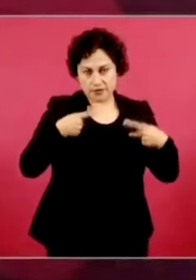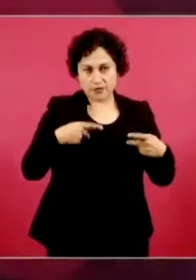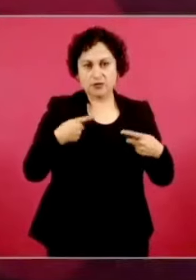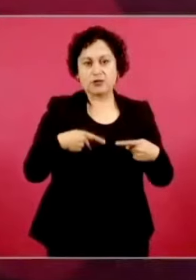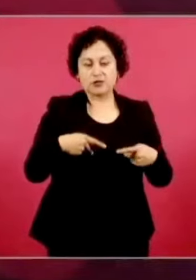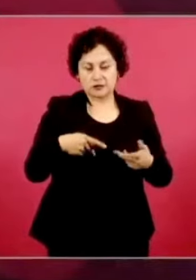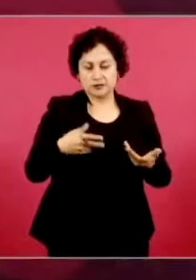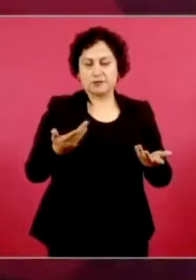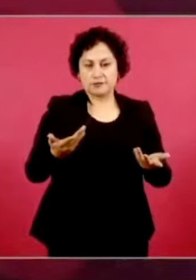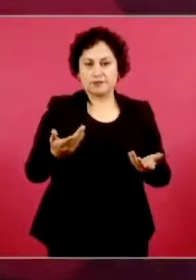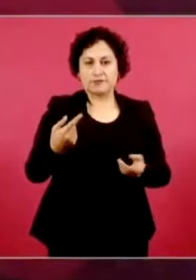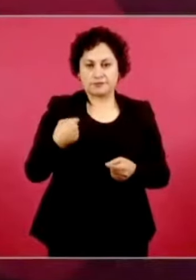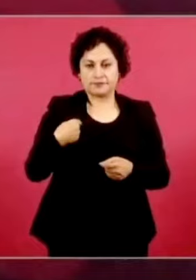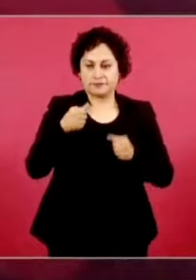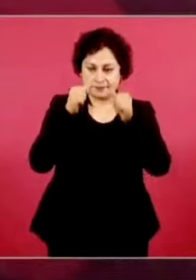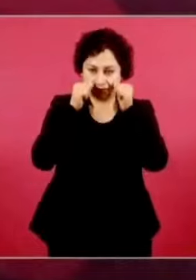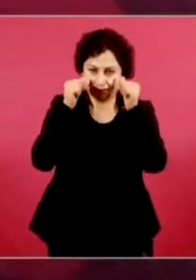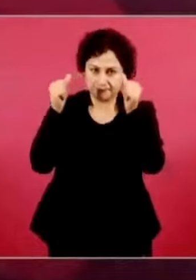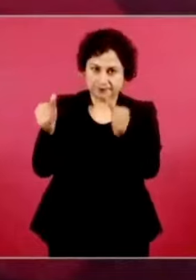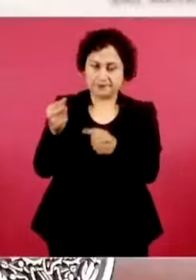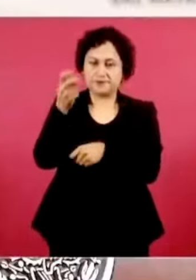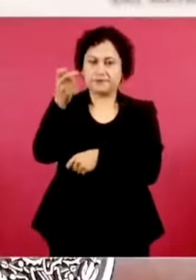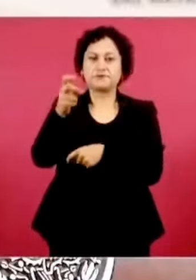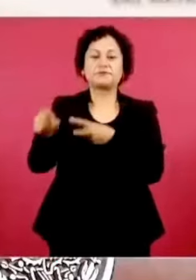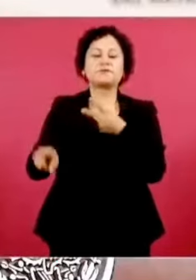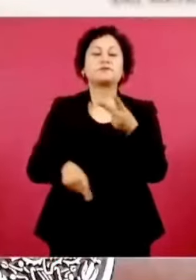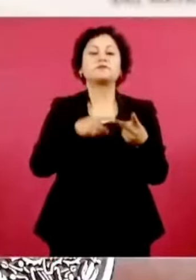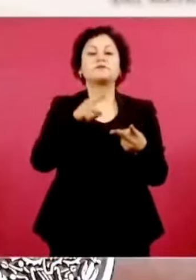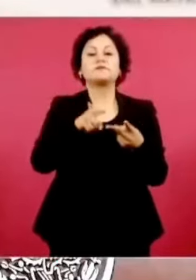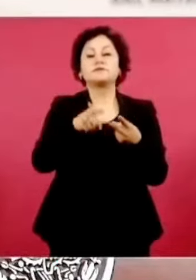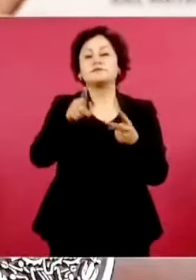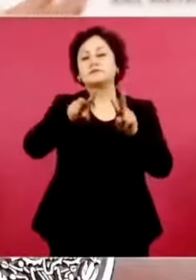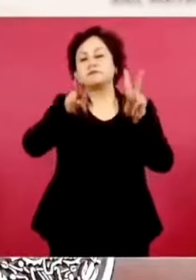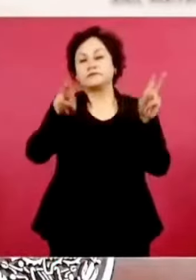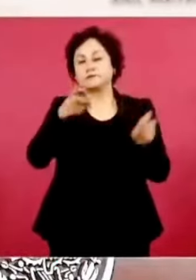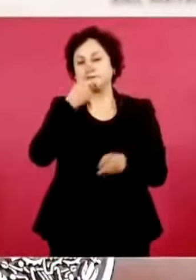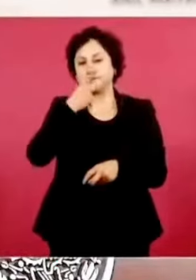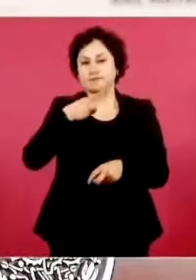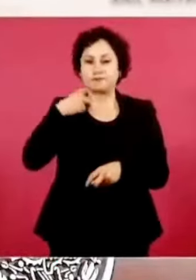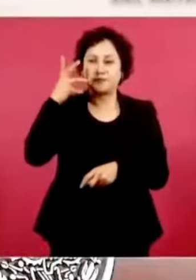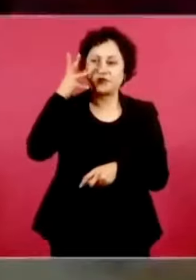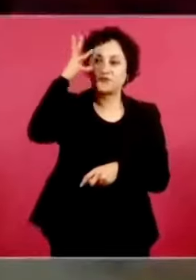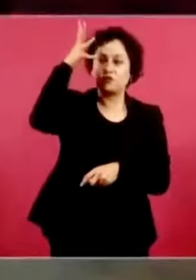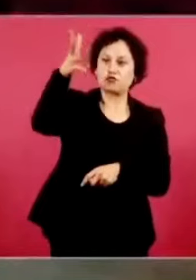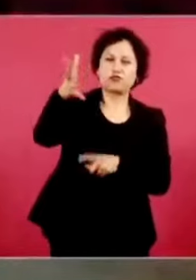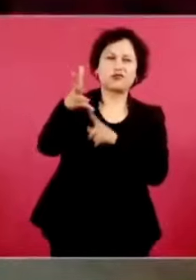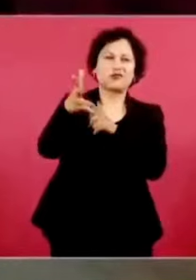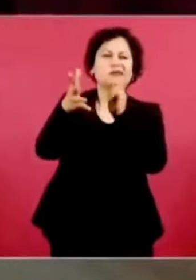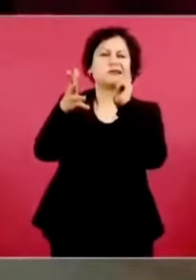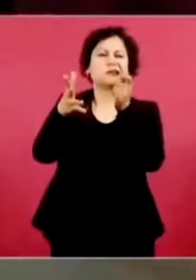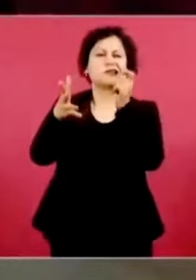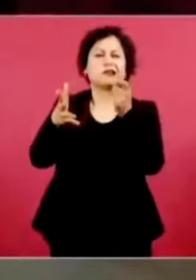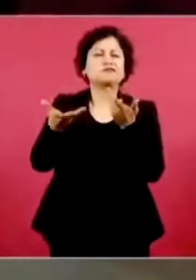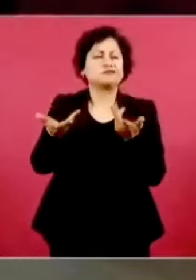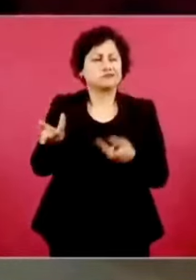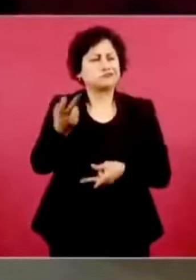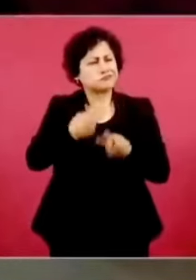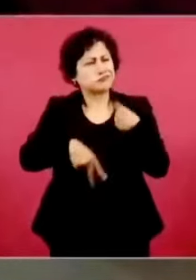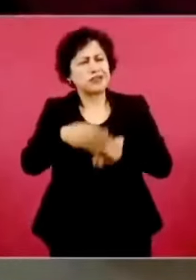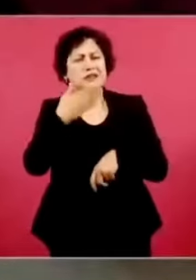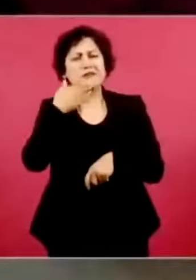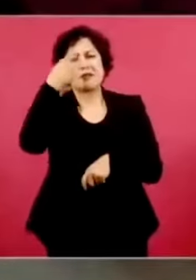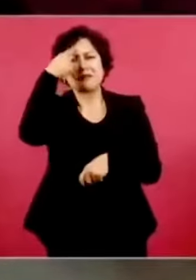Y acerca del futuro, nos va a ir muy bien a todos los mexicanos, a todos, a